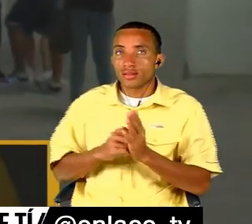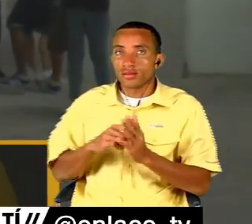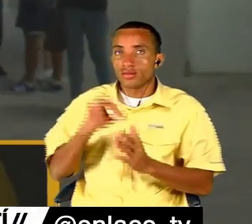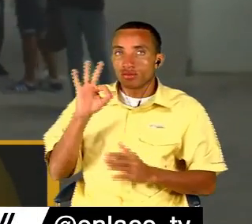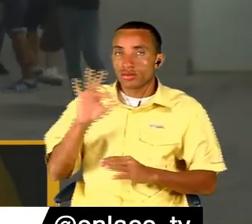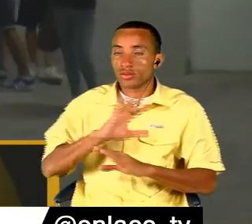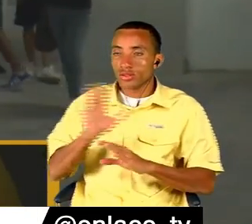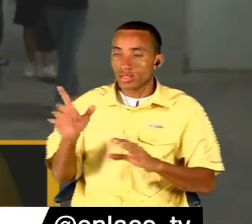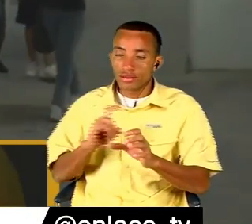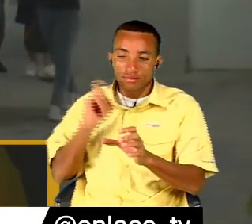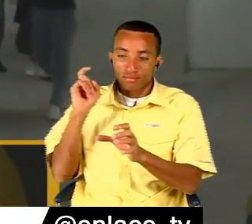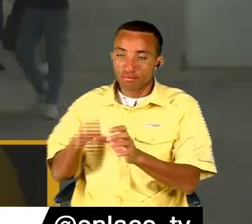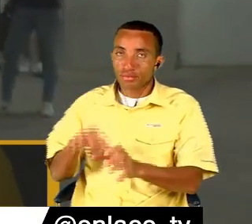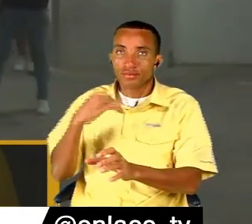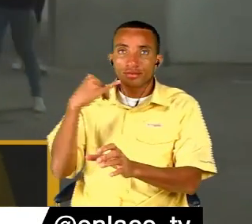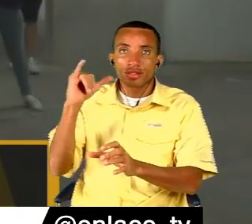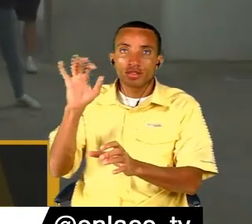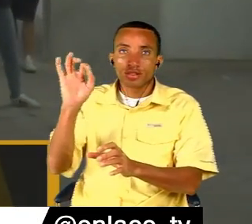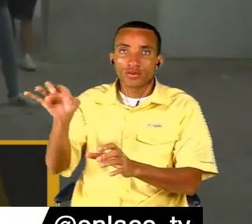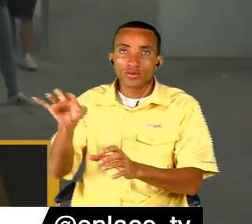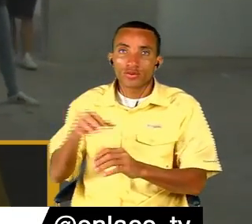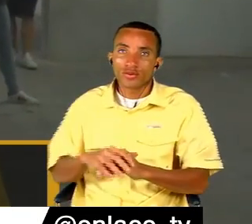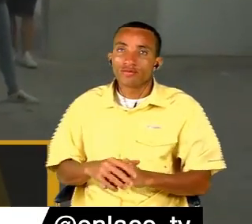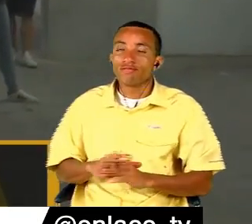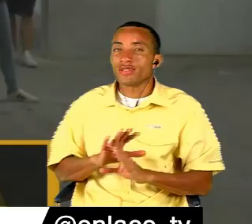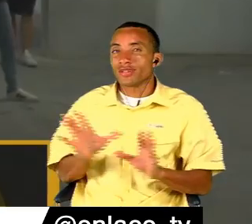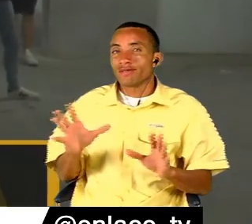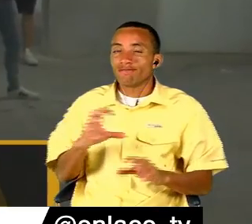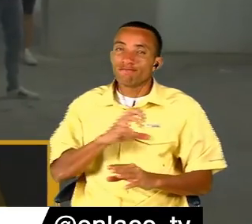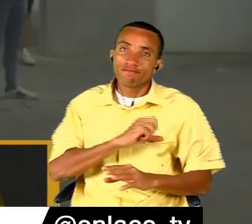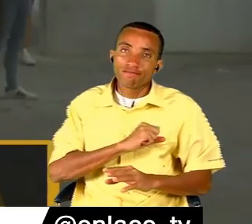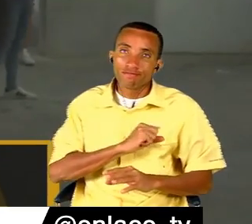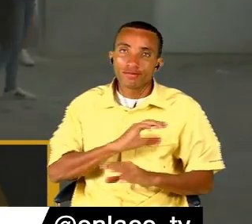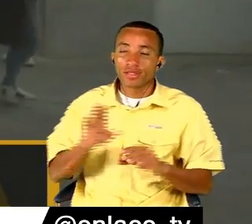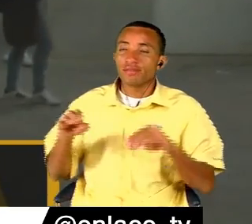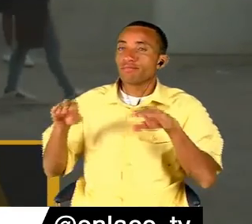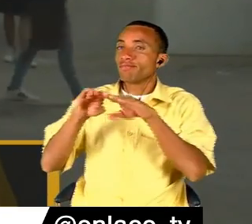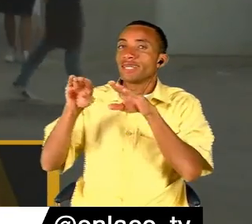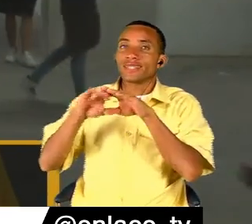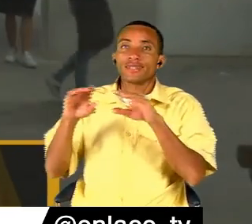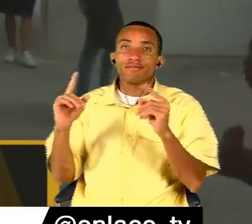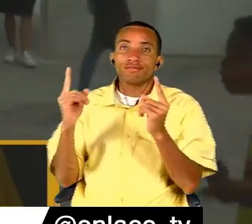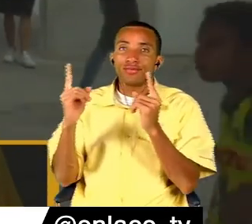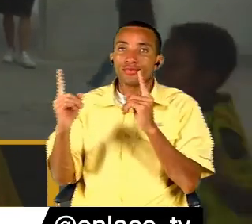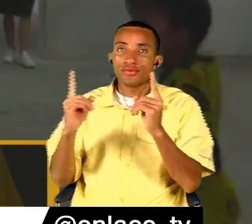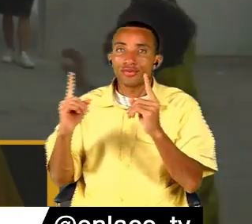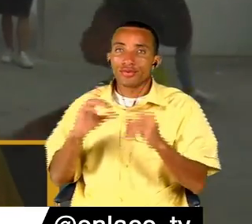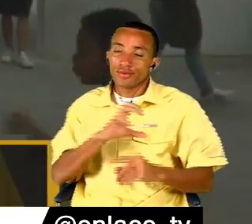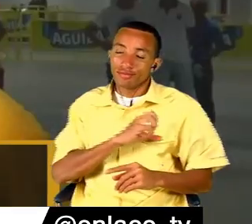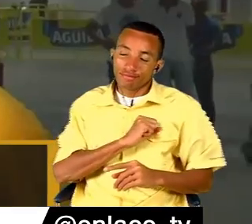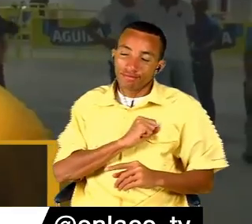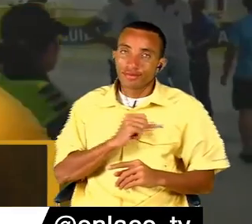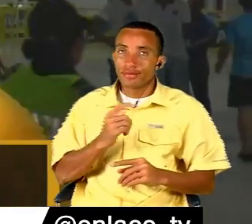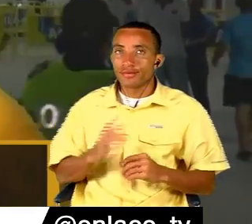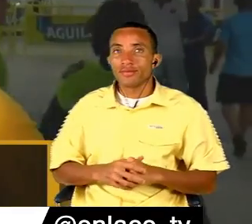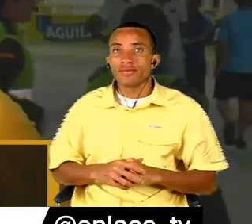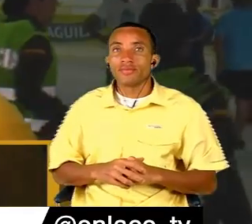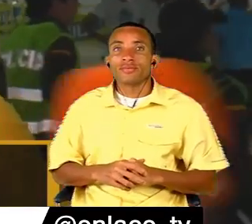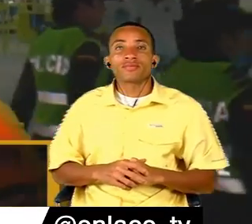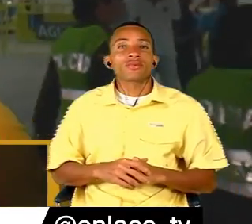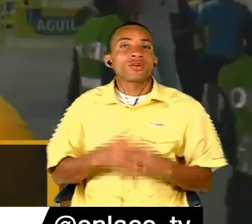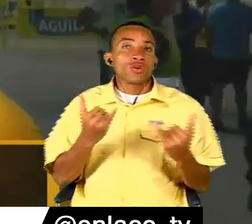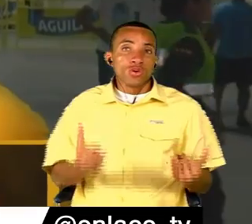la clasificación por ahí. Bueno, lastimosamente se da el empate y nos vamos tristes con este empate. Creemos que sí,